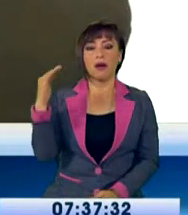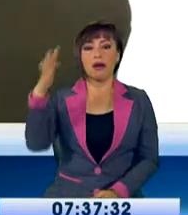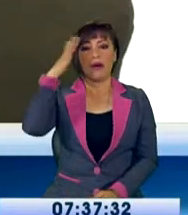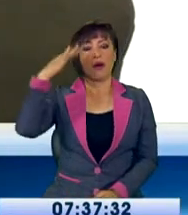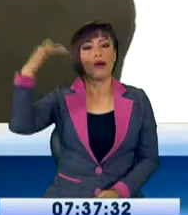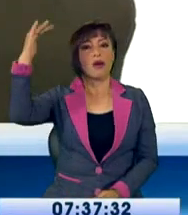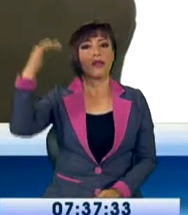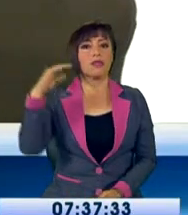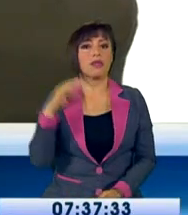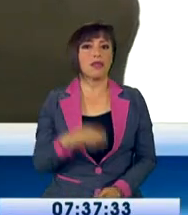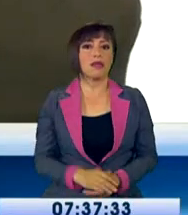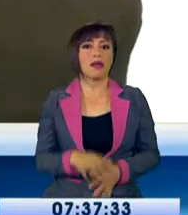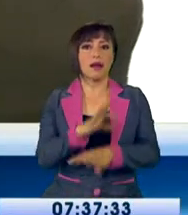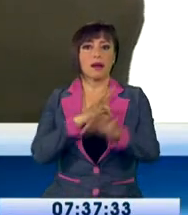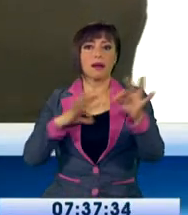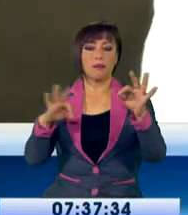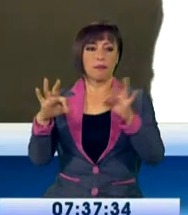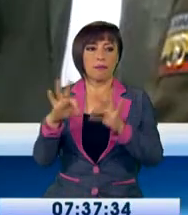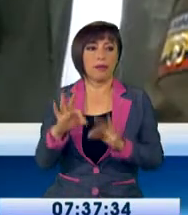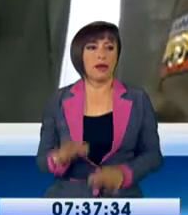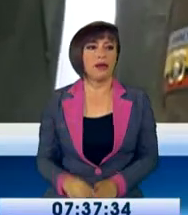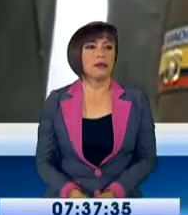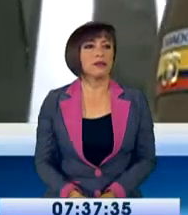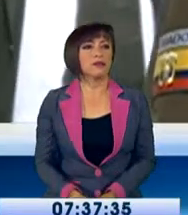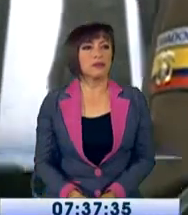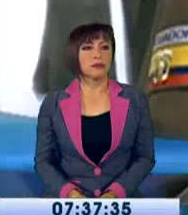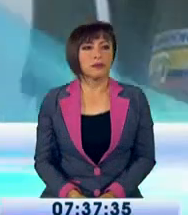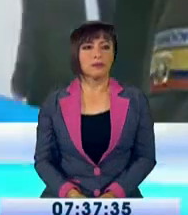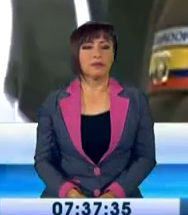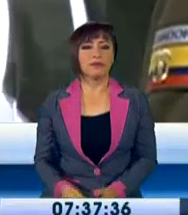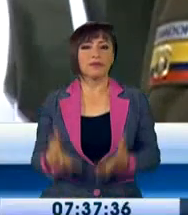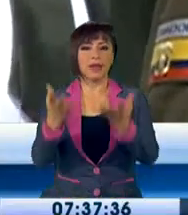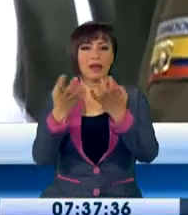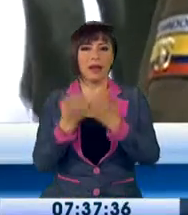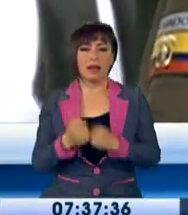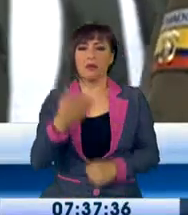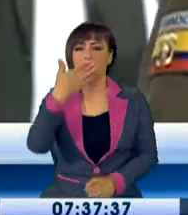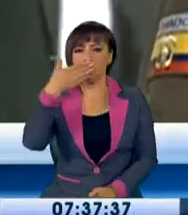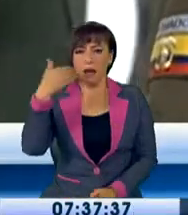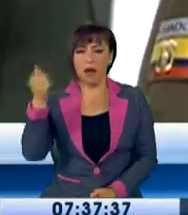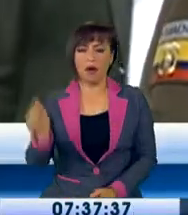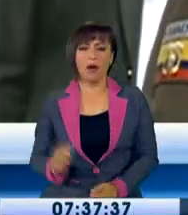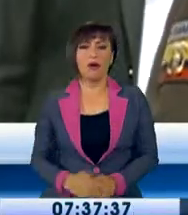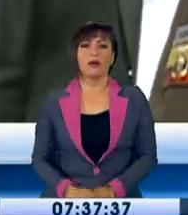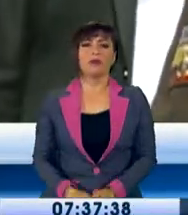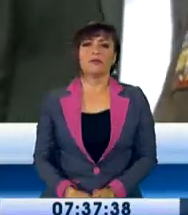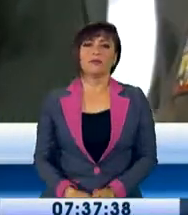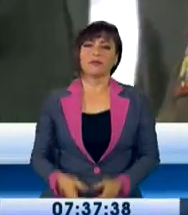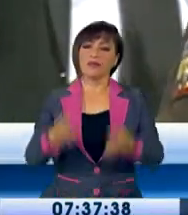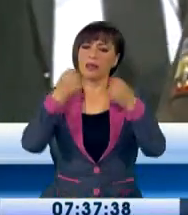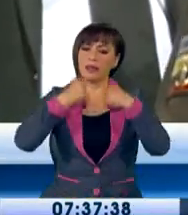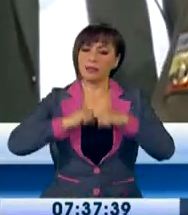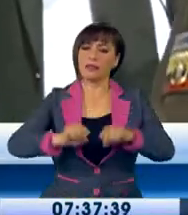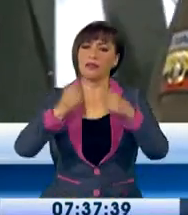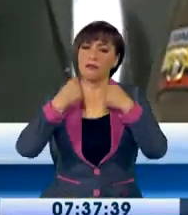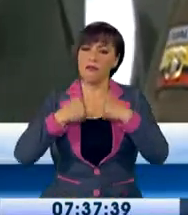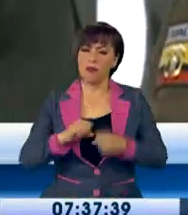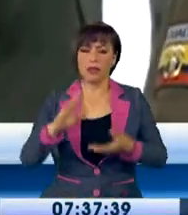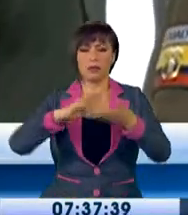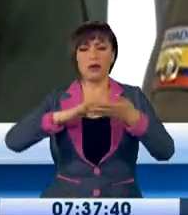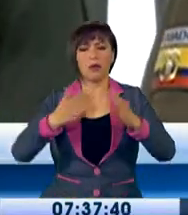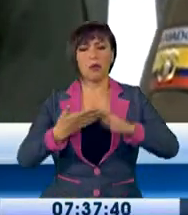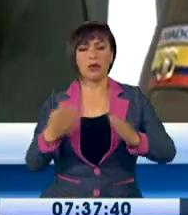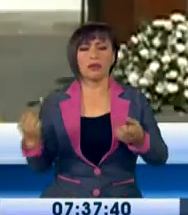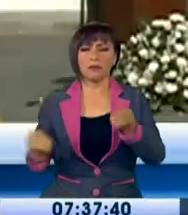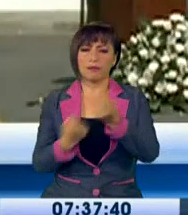Alulema reemplaza al general Edison Barrera. Mejorar y superar, mantener ese esfuerzo para que toda nuestra comunidad pueda